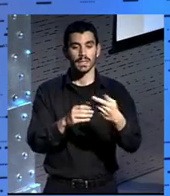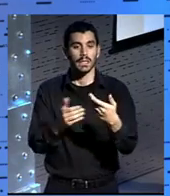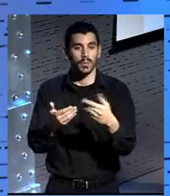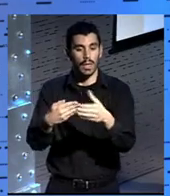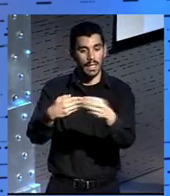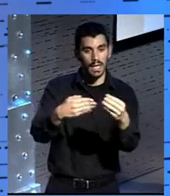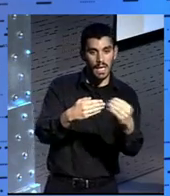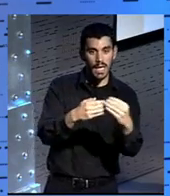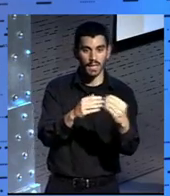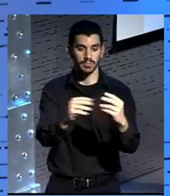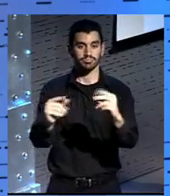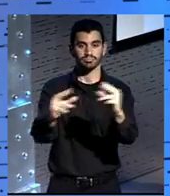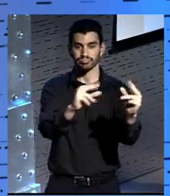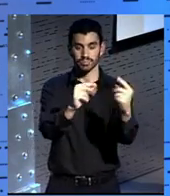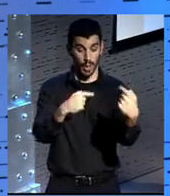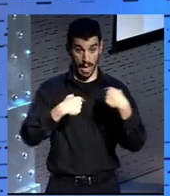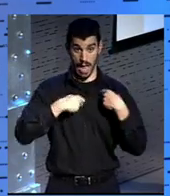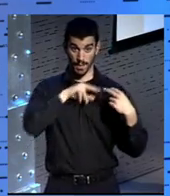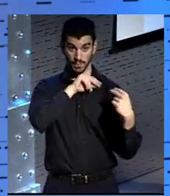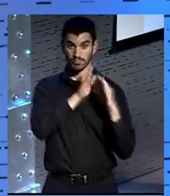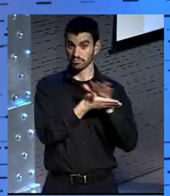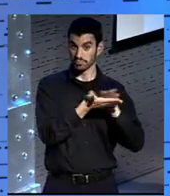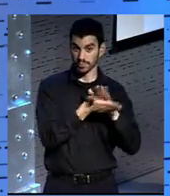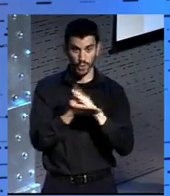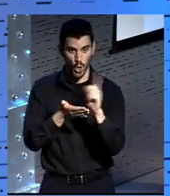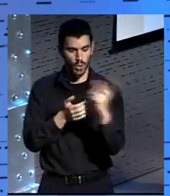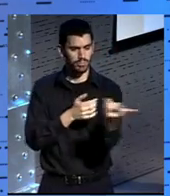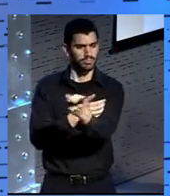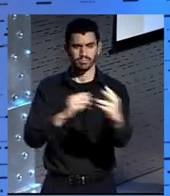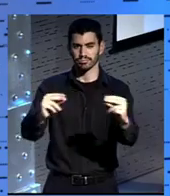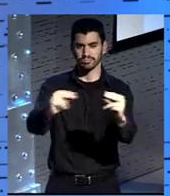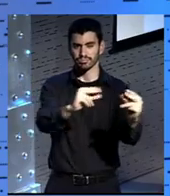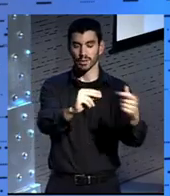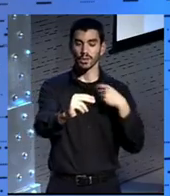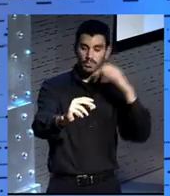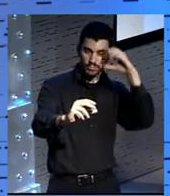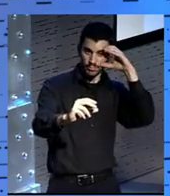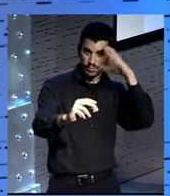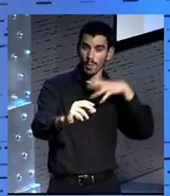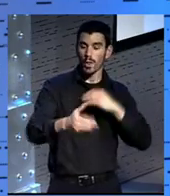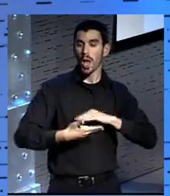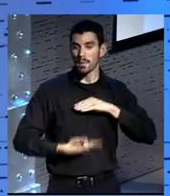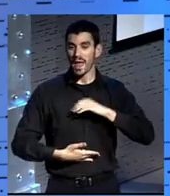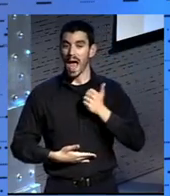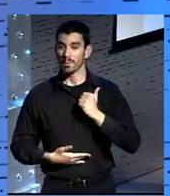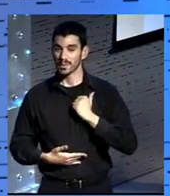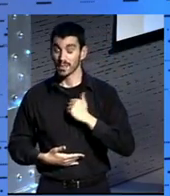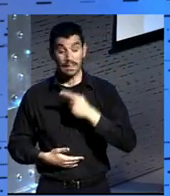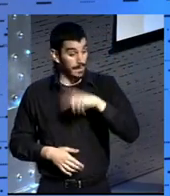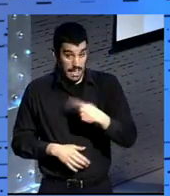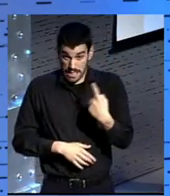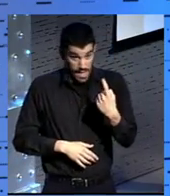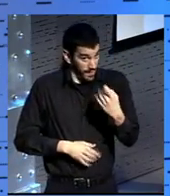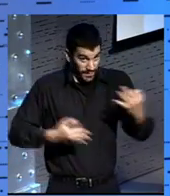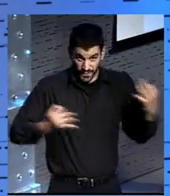las que tienen con nosotros, que las han tenido siempre, donde en muchos casos nos han mandado, bueno, no te puedes imaginar cómo mandan los clientes